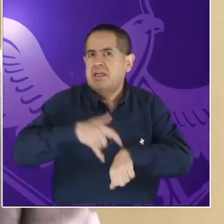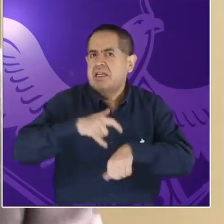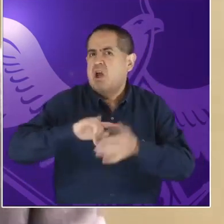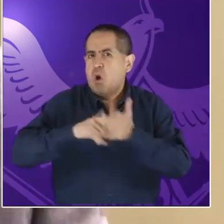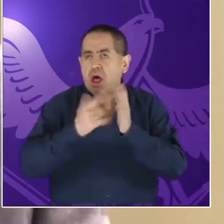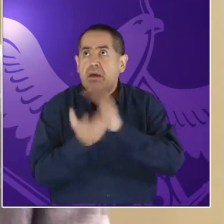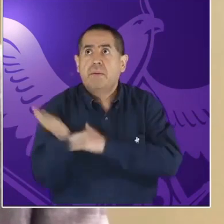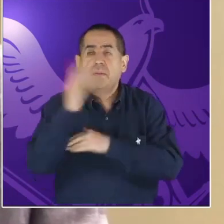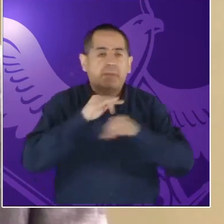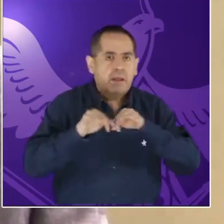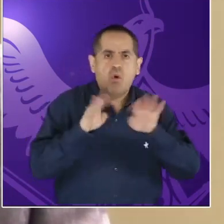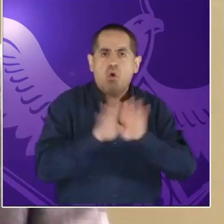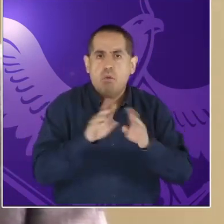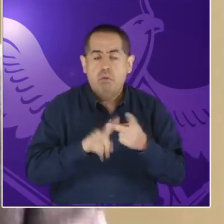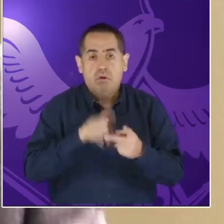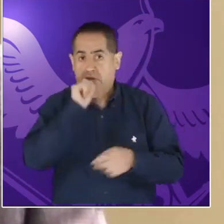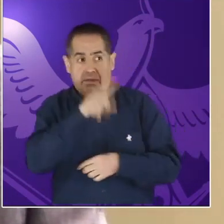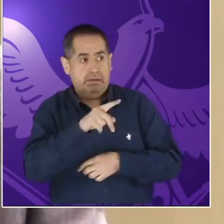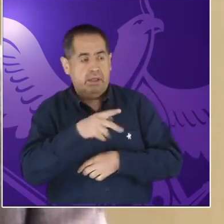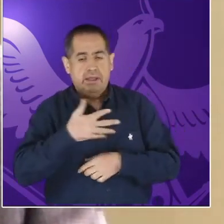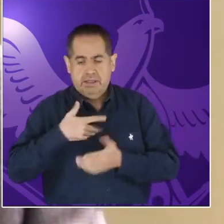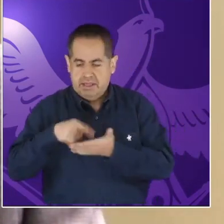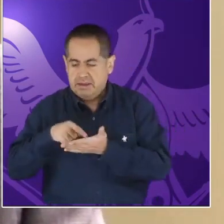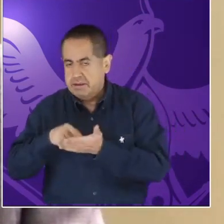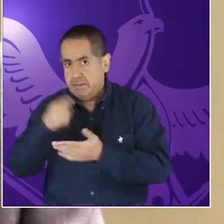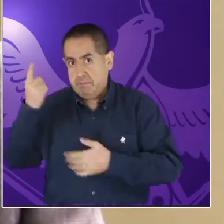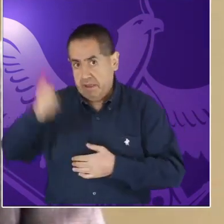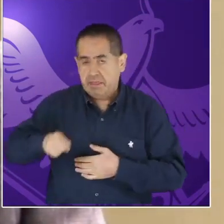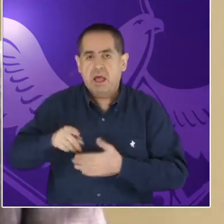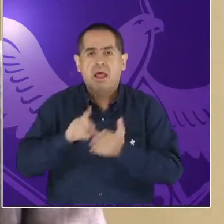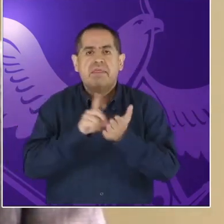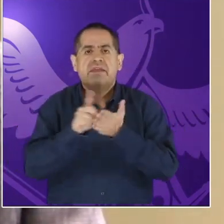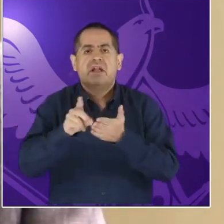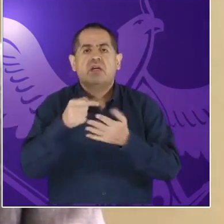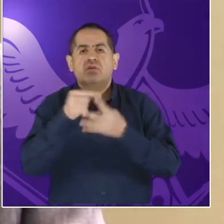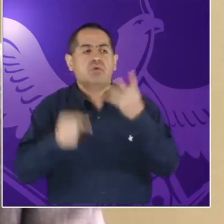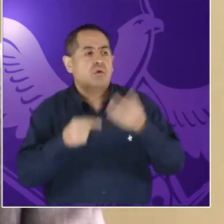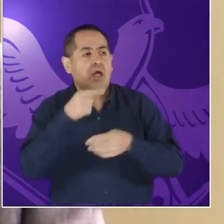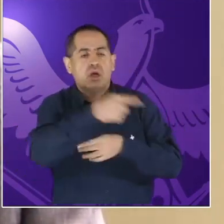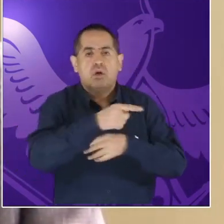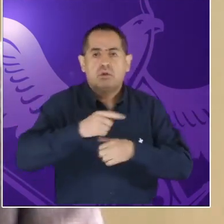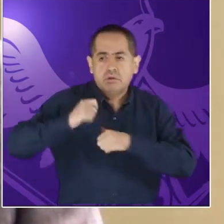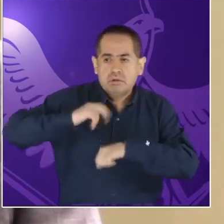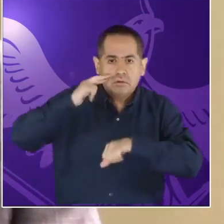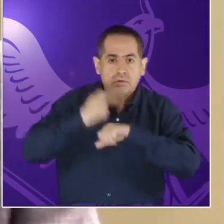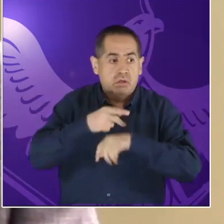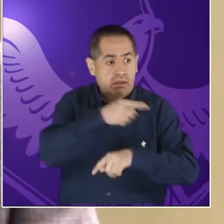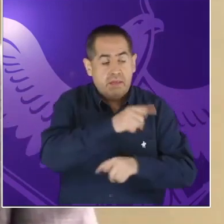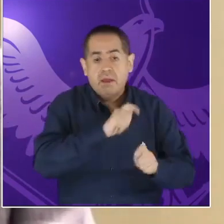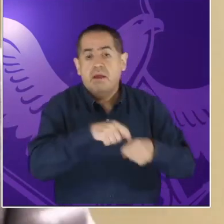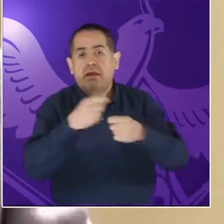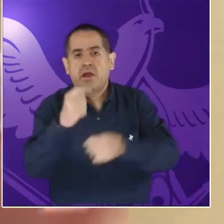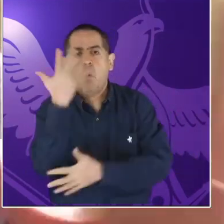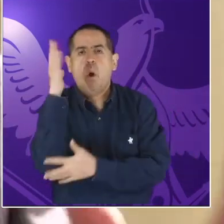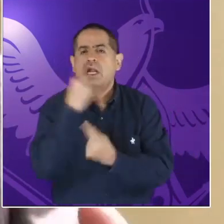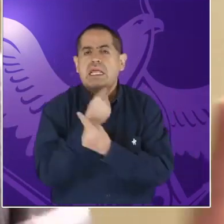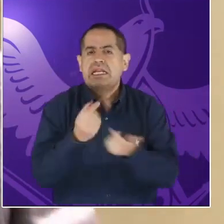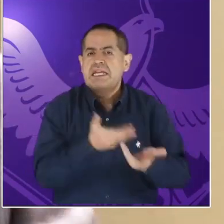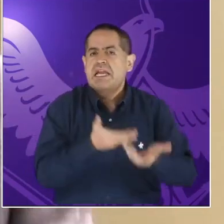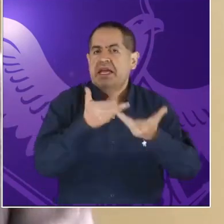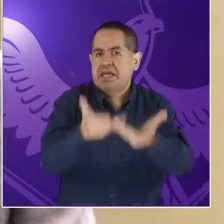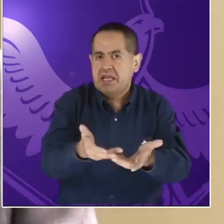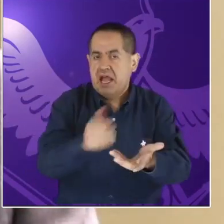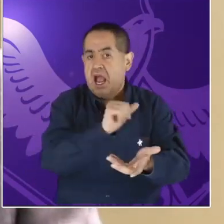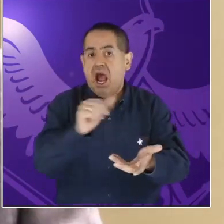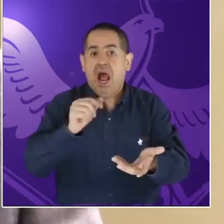hablado también, por ejemplo, del derecho que tienen los padres de familia que trabajan a tener la guardería, que era una